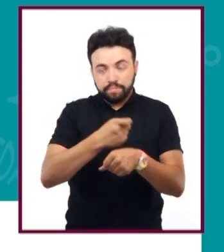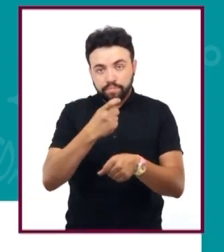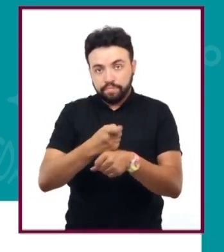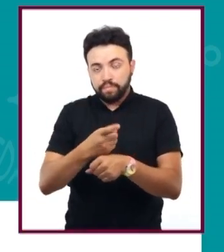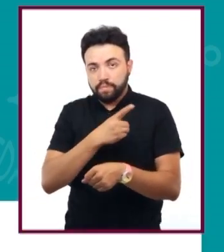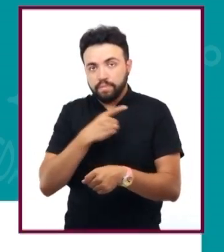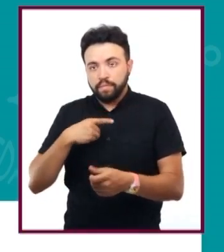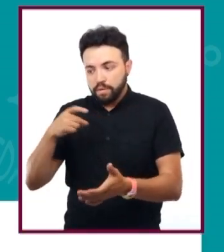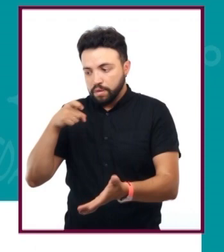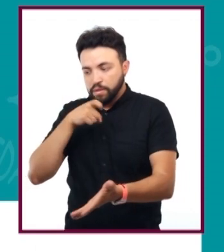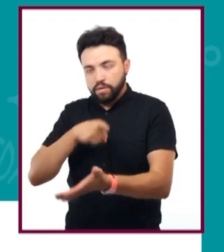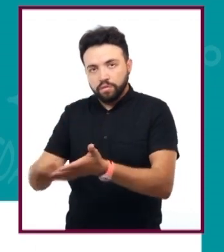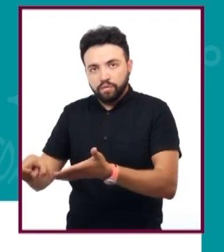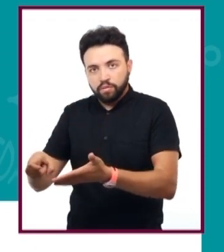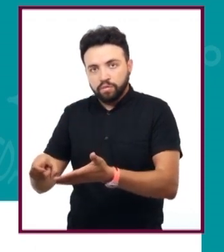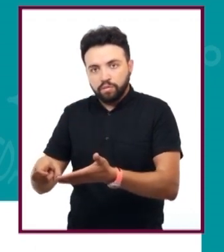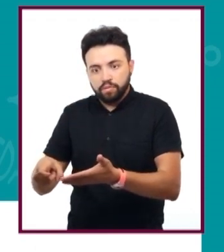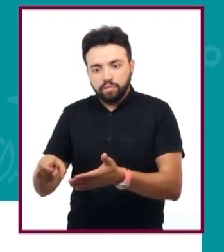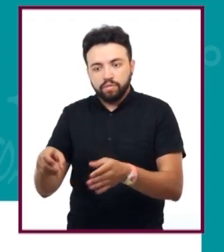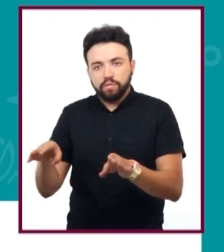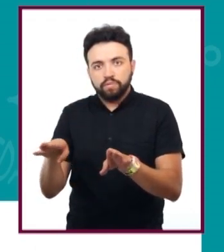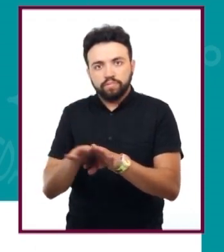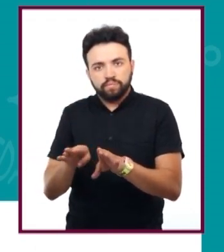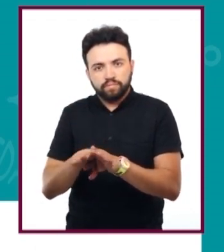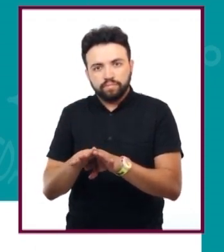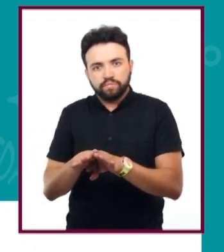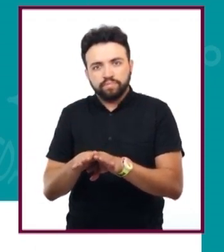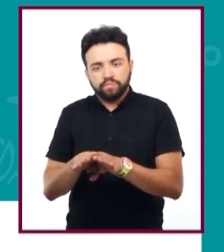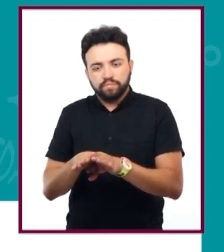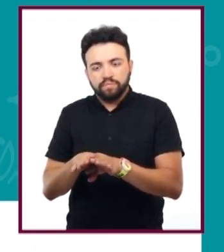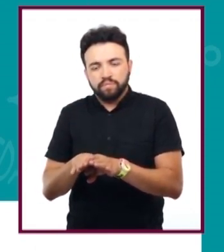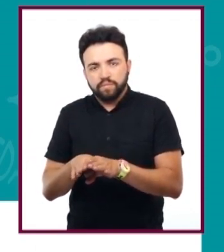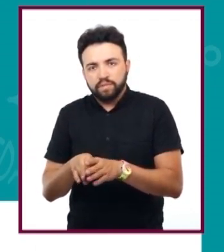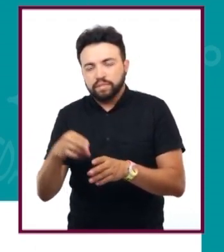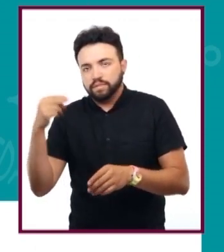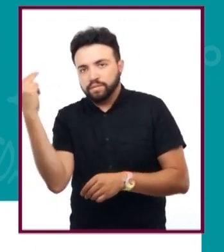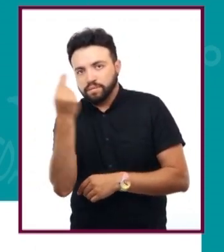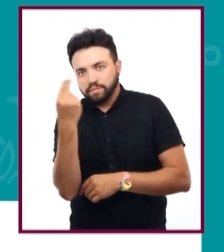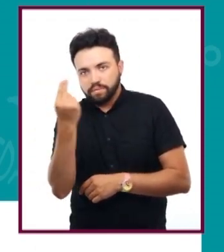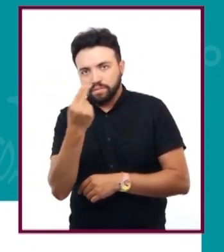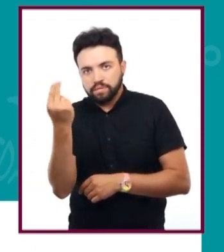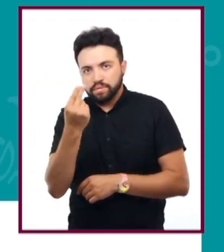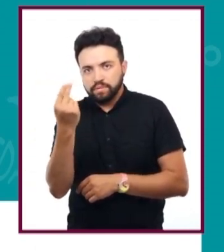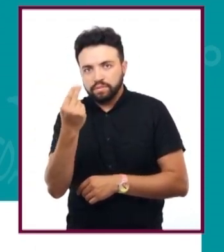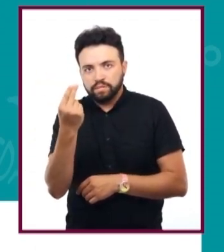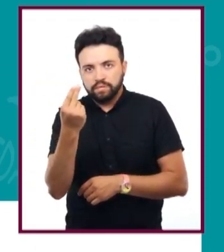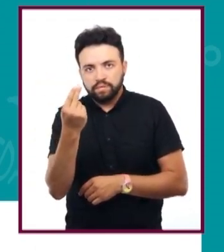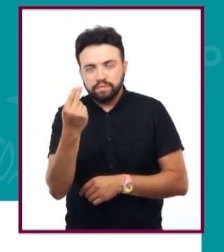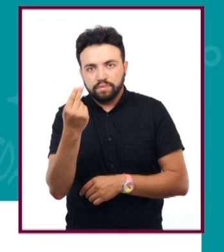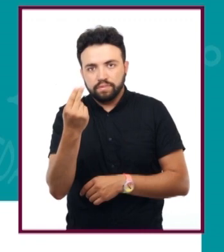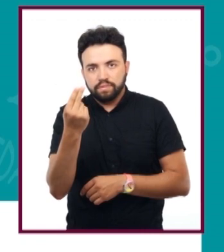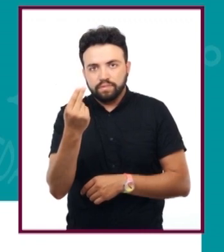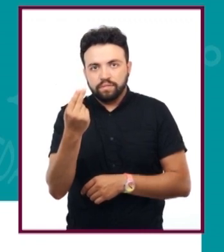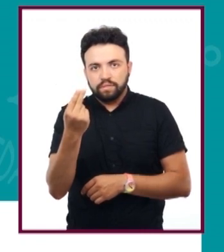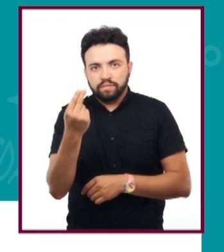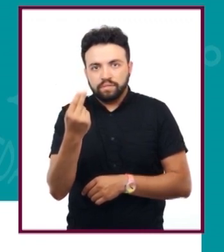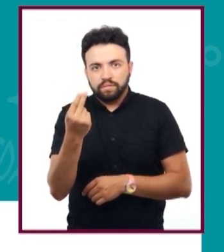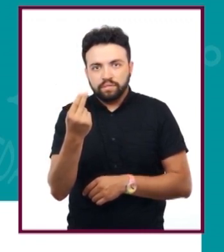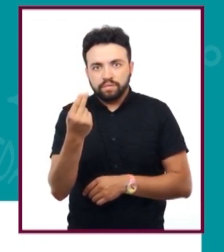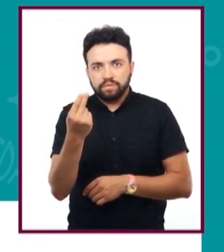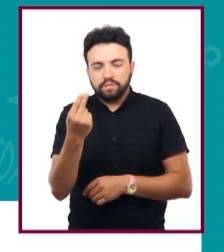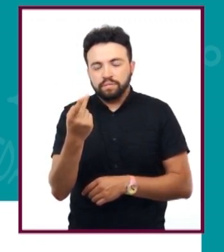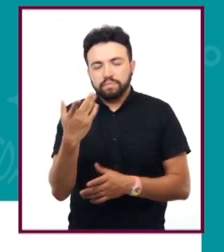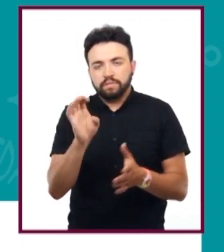Sí, el primero, hay que comprar materia prima, hay que comprar hilos, todo lo que necesita